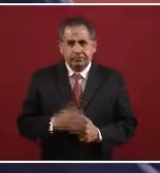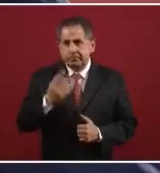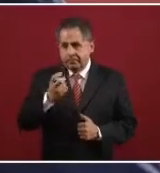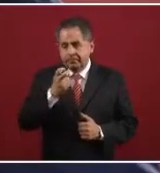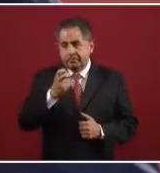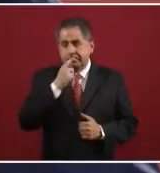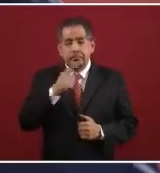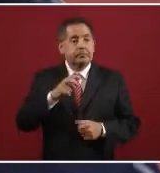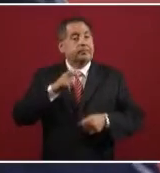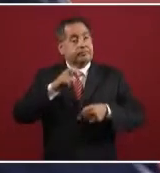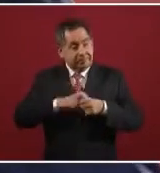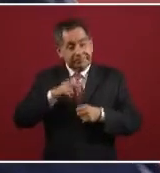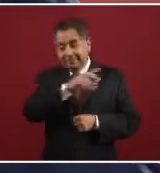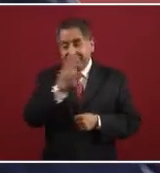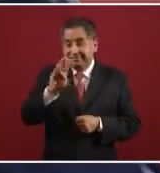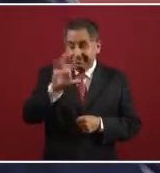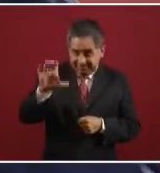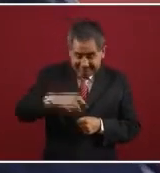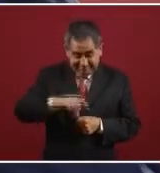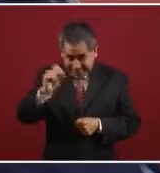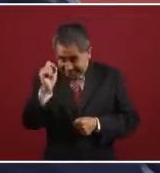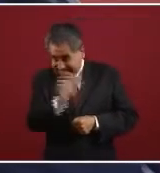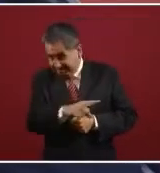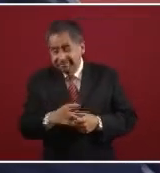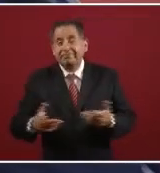Precisamente en Baja California.